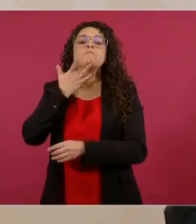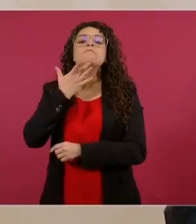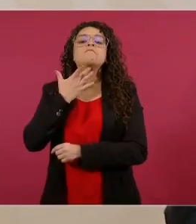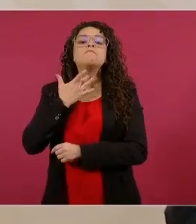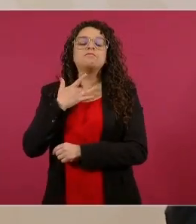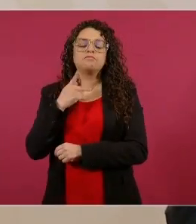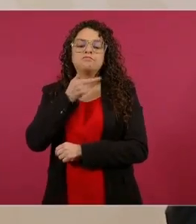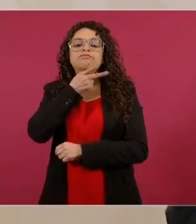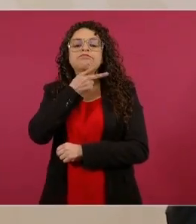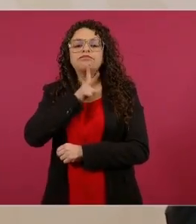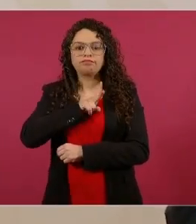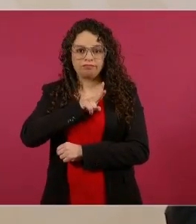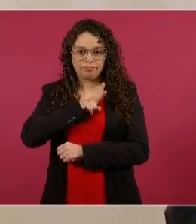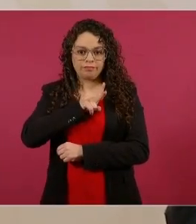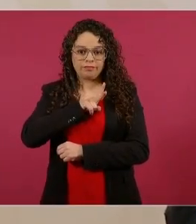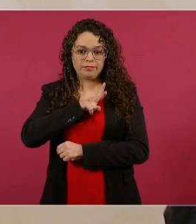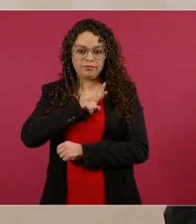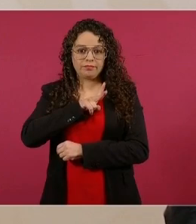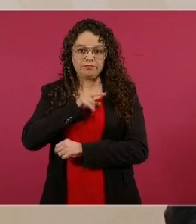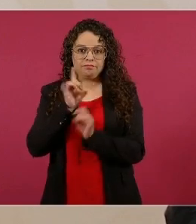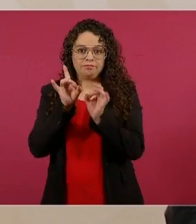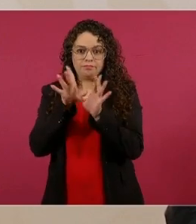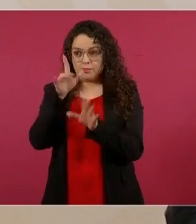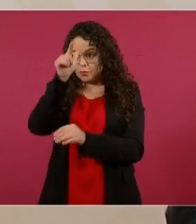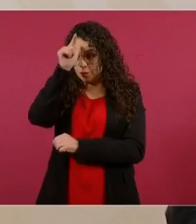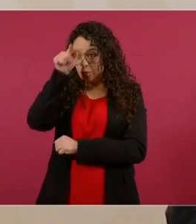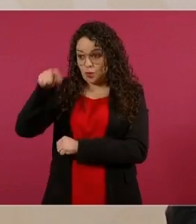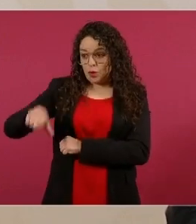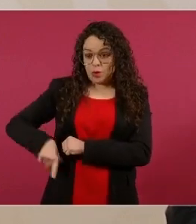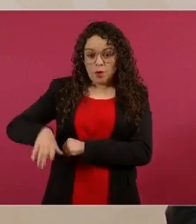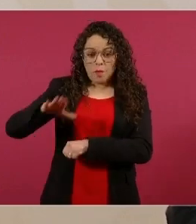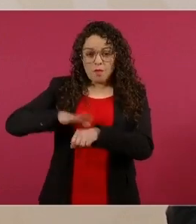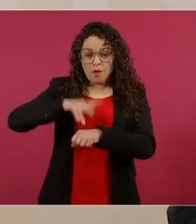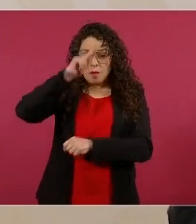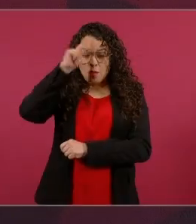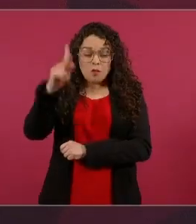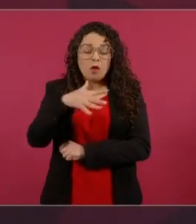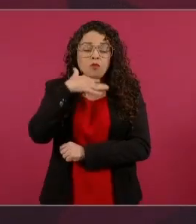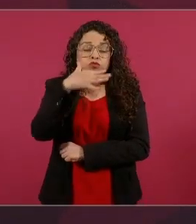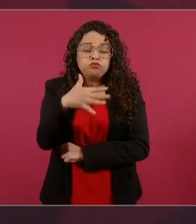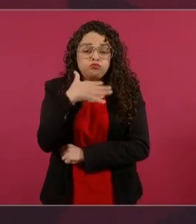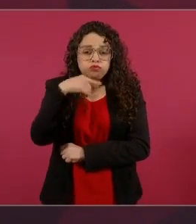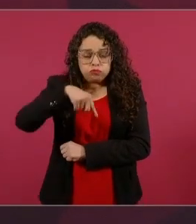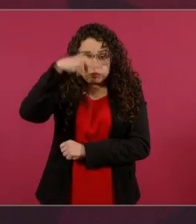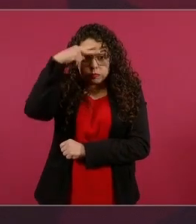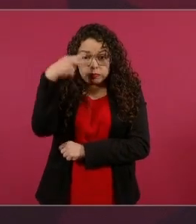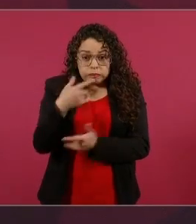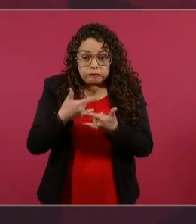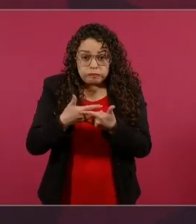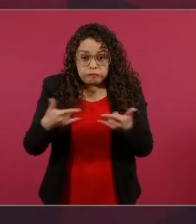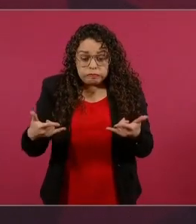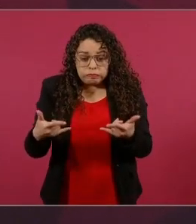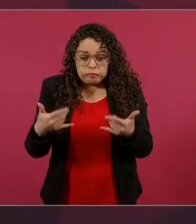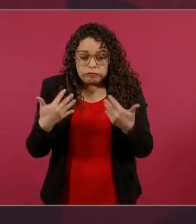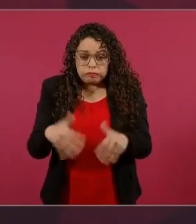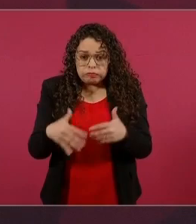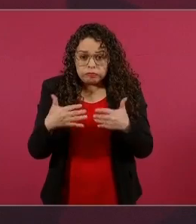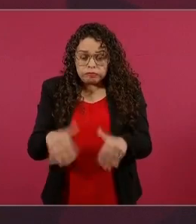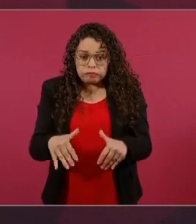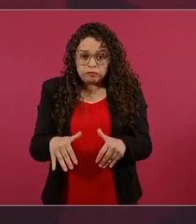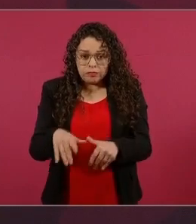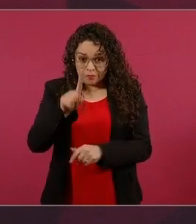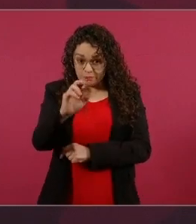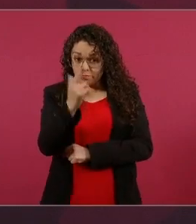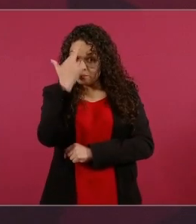más corruptos en la historia de México Bueno dije que esó